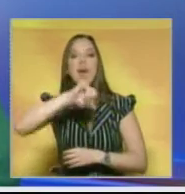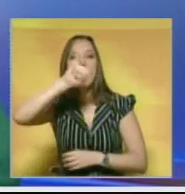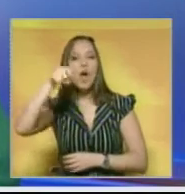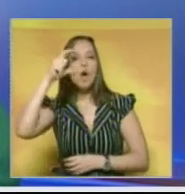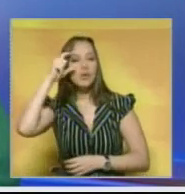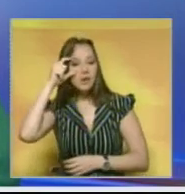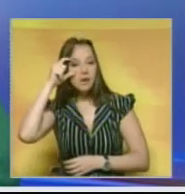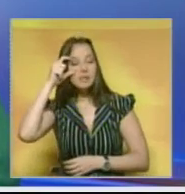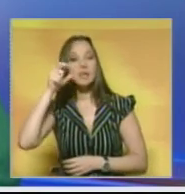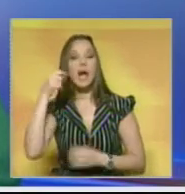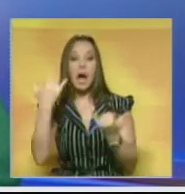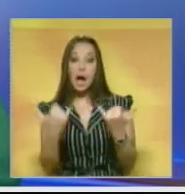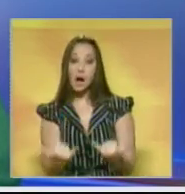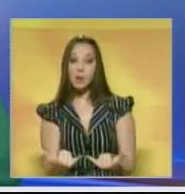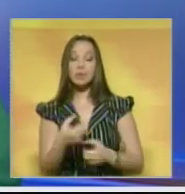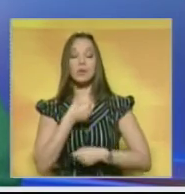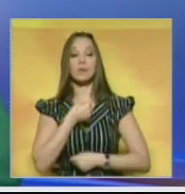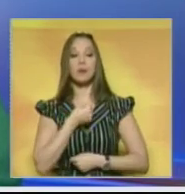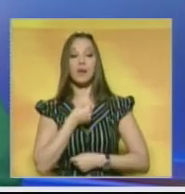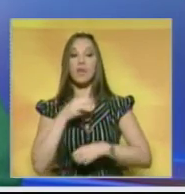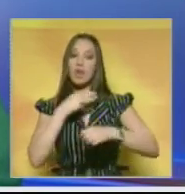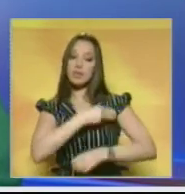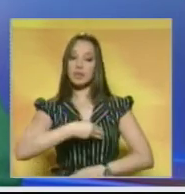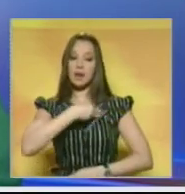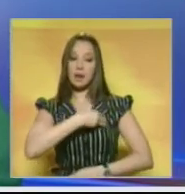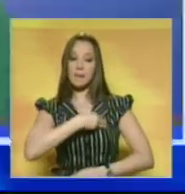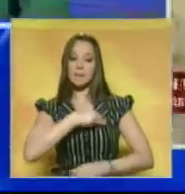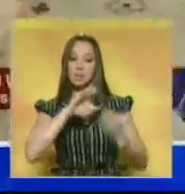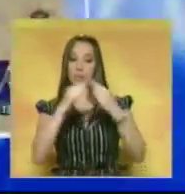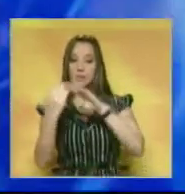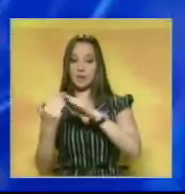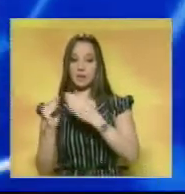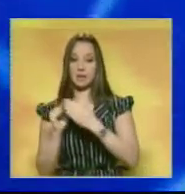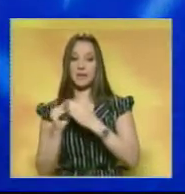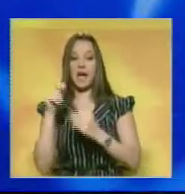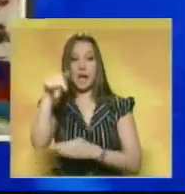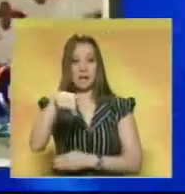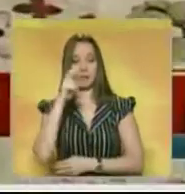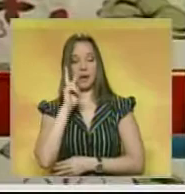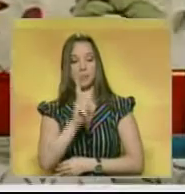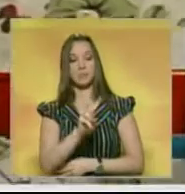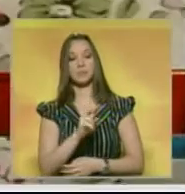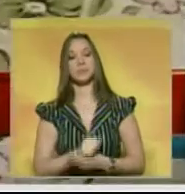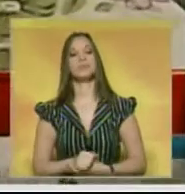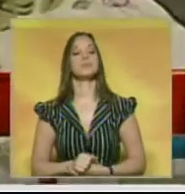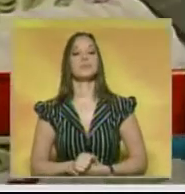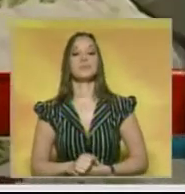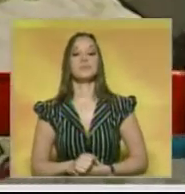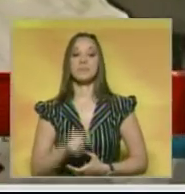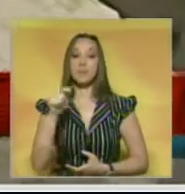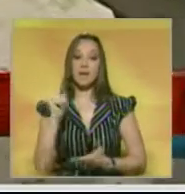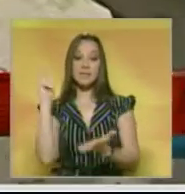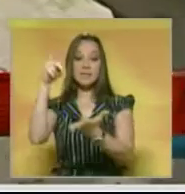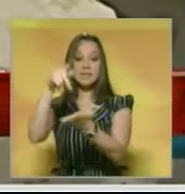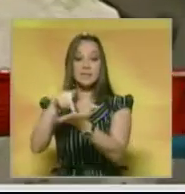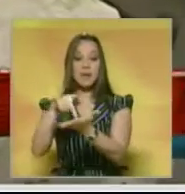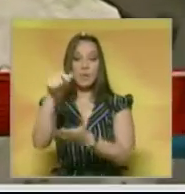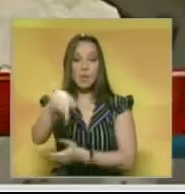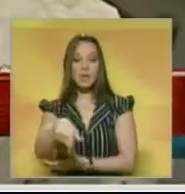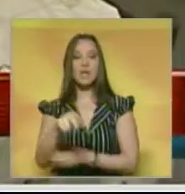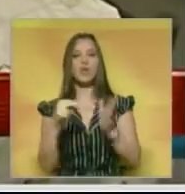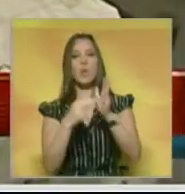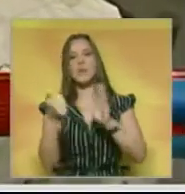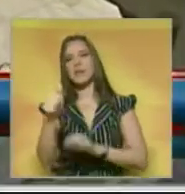Arreaza, encabeza un acto de la Gran Misión Vivienda Venezuela. Veamos. Son los siguientes de la Gran Caracas. Llegamos a tener entre